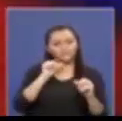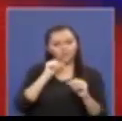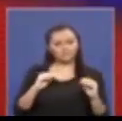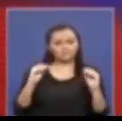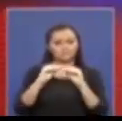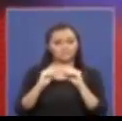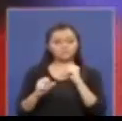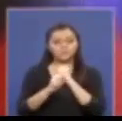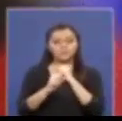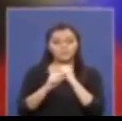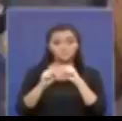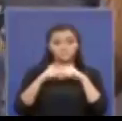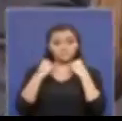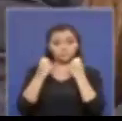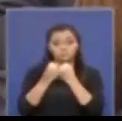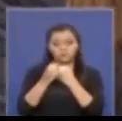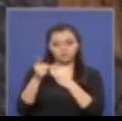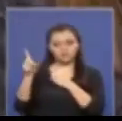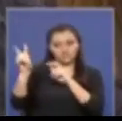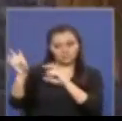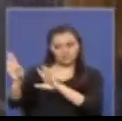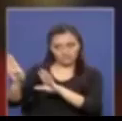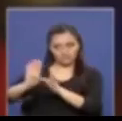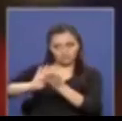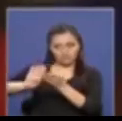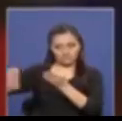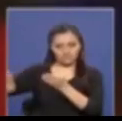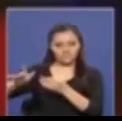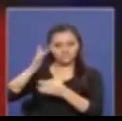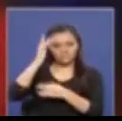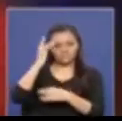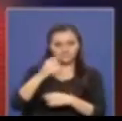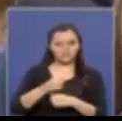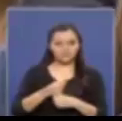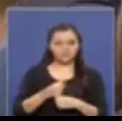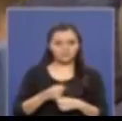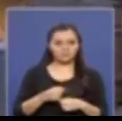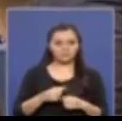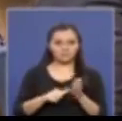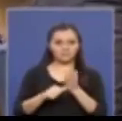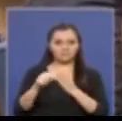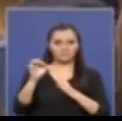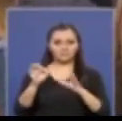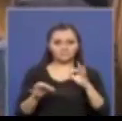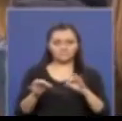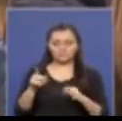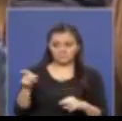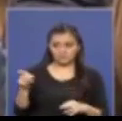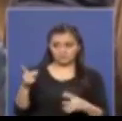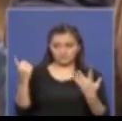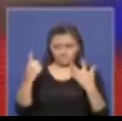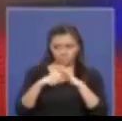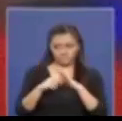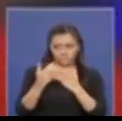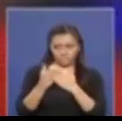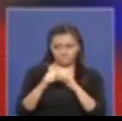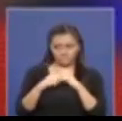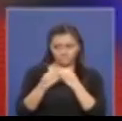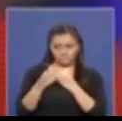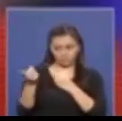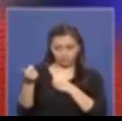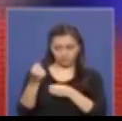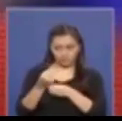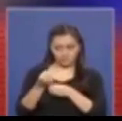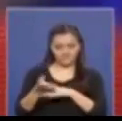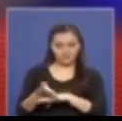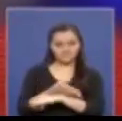sobre todo en trabajo social, que no es tu área. Así es, ¿no? Presidente. Bueno, si era tu área, pues tú estabas dando como ministra de Justicia. Estamos haciendo la coordinación. Con inclusión económica y social,